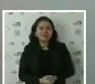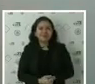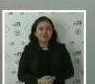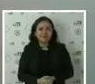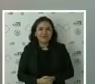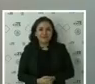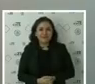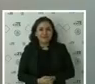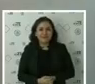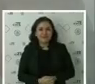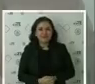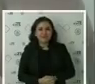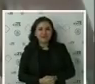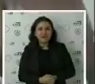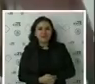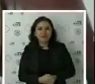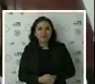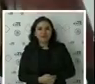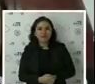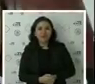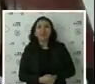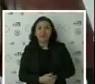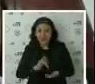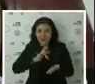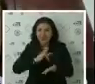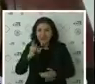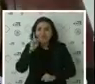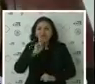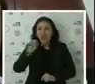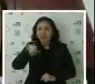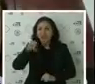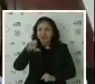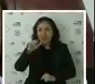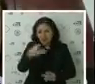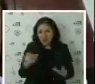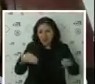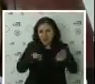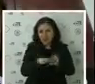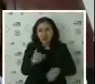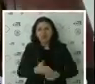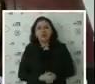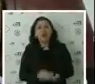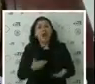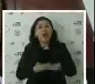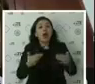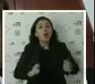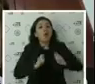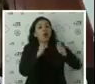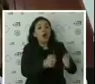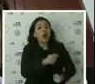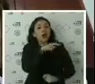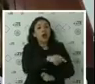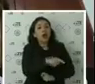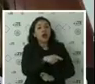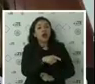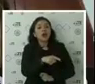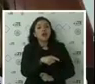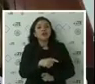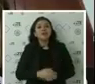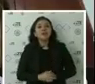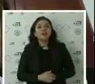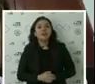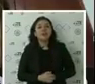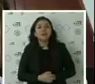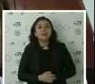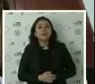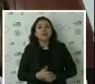gracias. Muchas gracias, Andrea, por tus conclusiones. A continuación escuchamos las conclusiones y